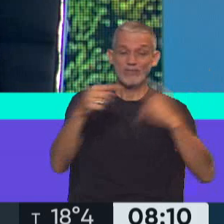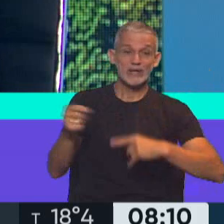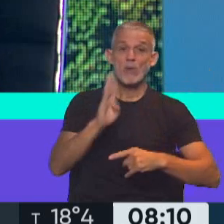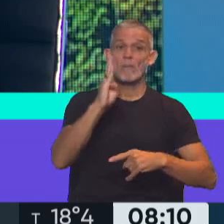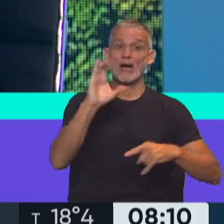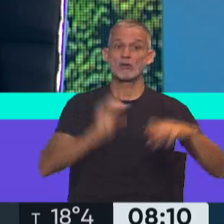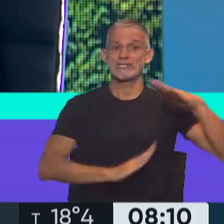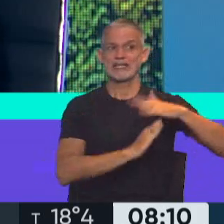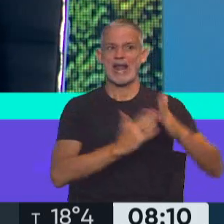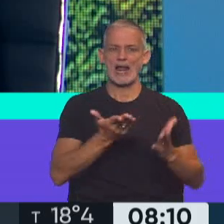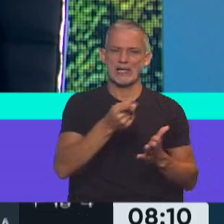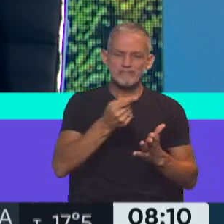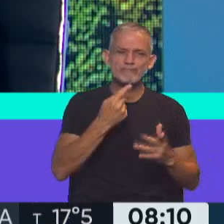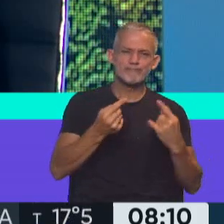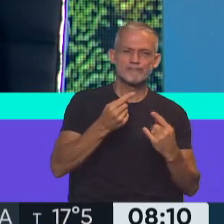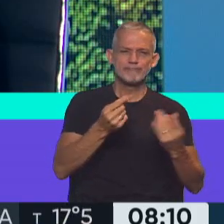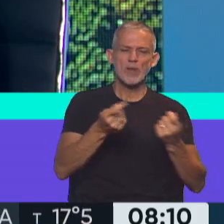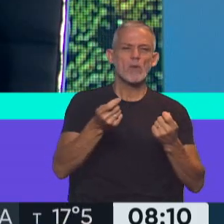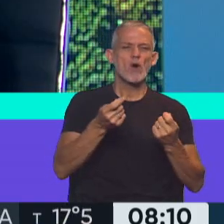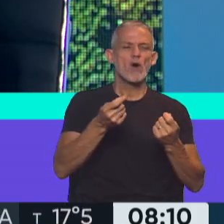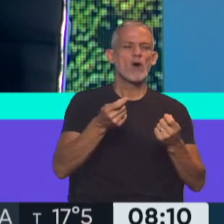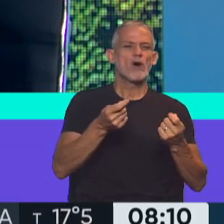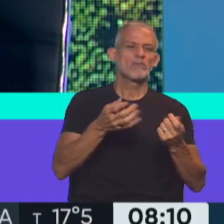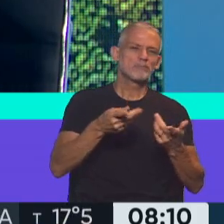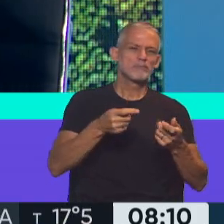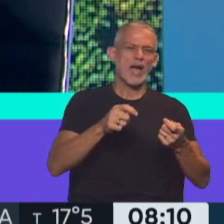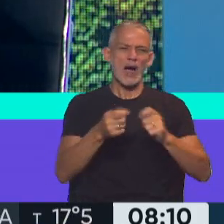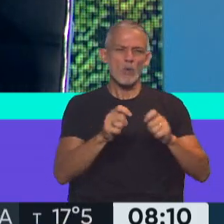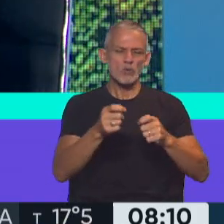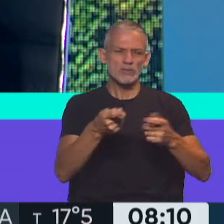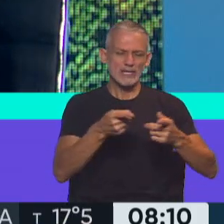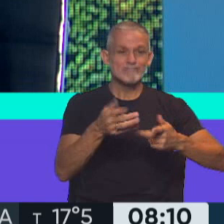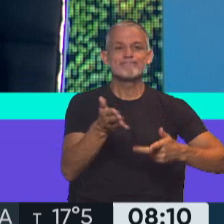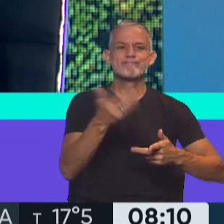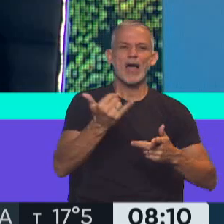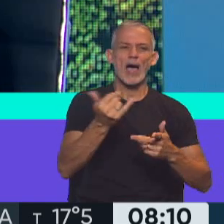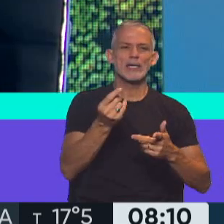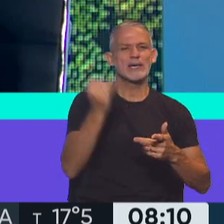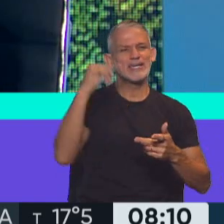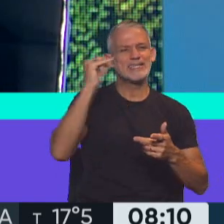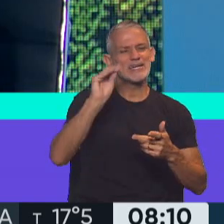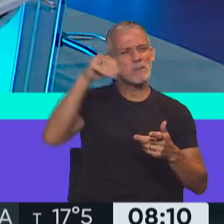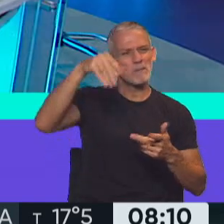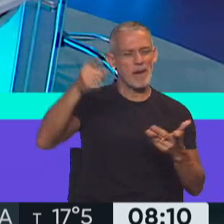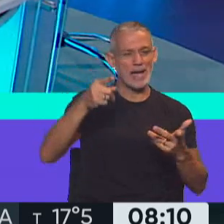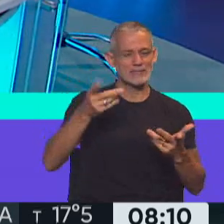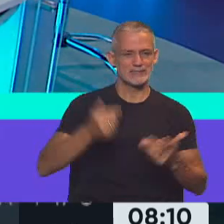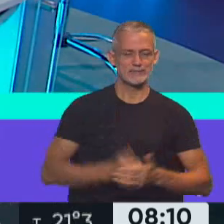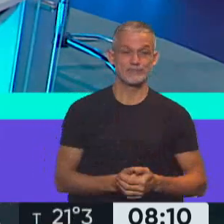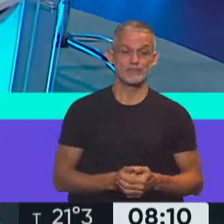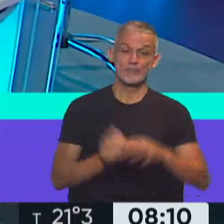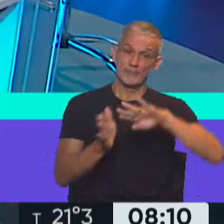Central lo dispuso, esa variable de ajuste que tiene que ver con esos puntos, unos puntos más que ha subido. Fabián, tema